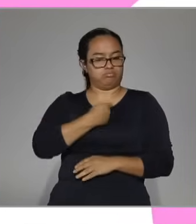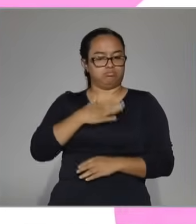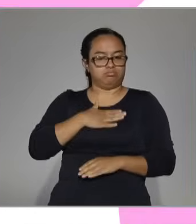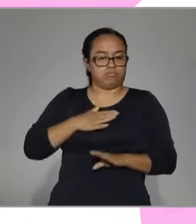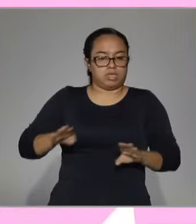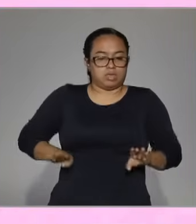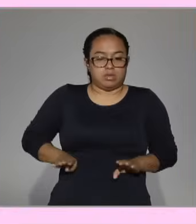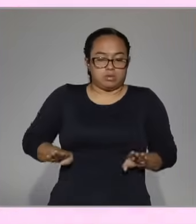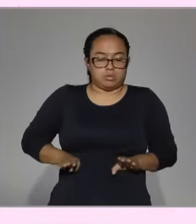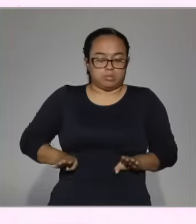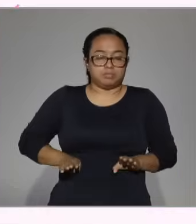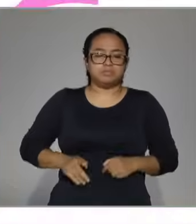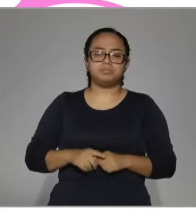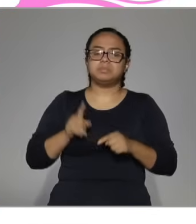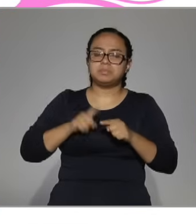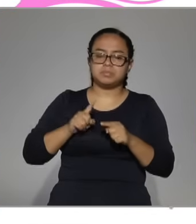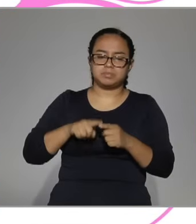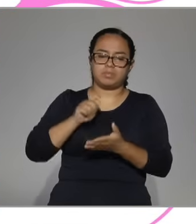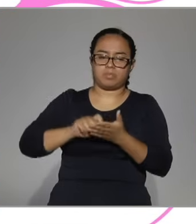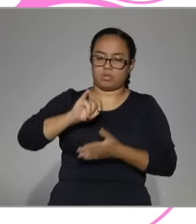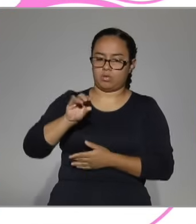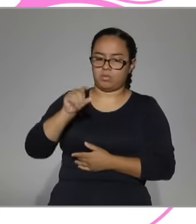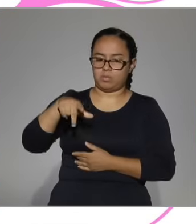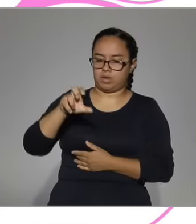Joaquín Salvador Lavado Tejón Quino,